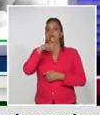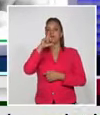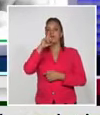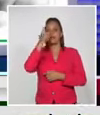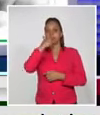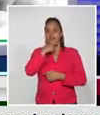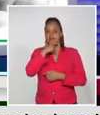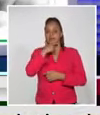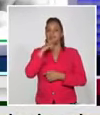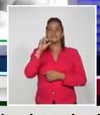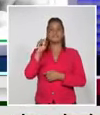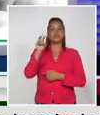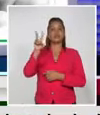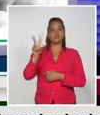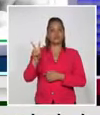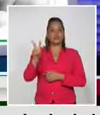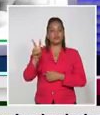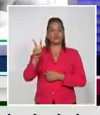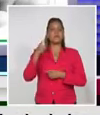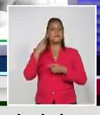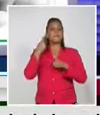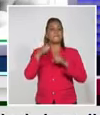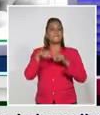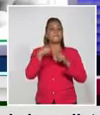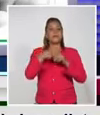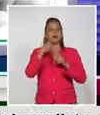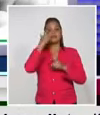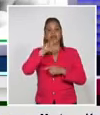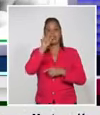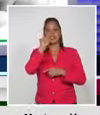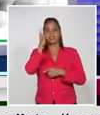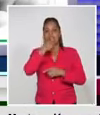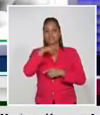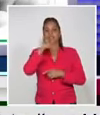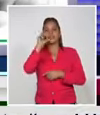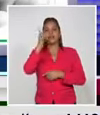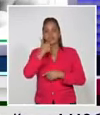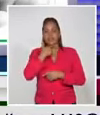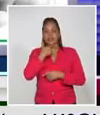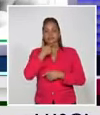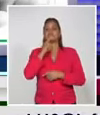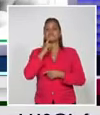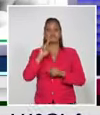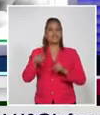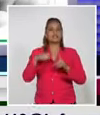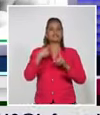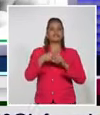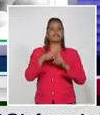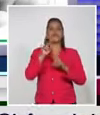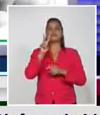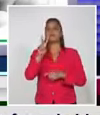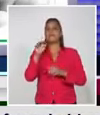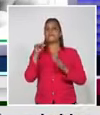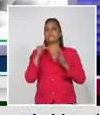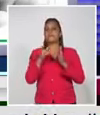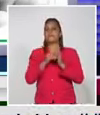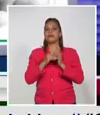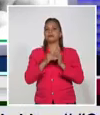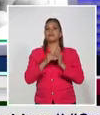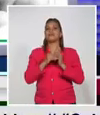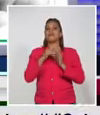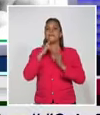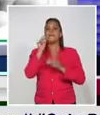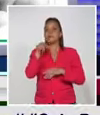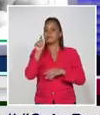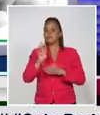ahora en la administración de la segunda dosis a los más de 92.000 sujetos participantes en